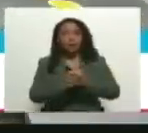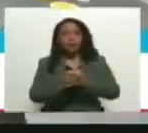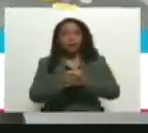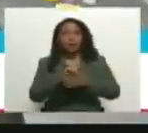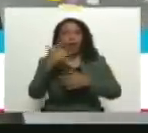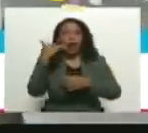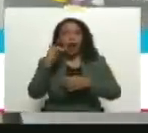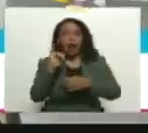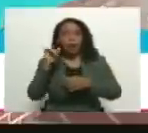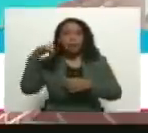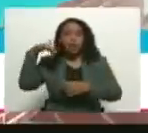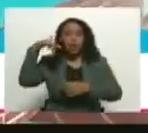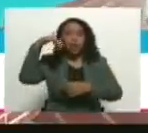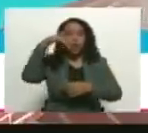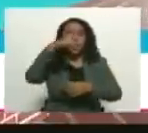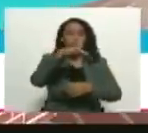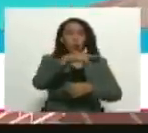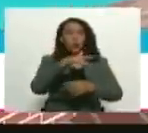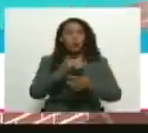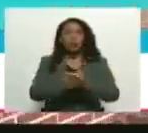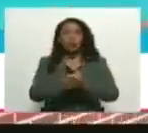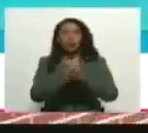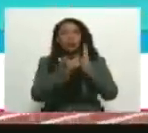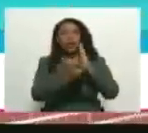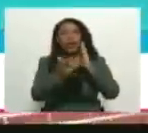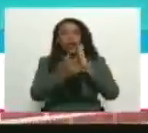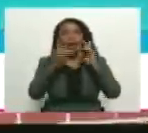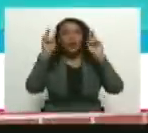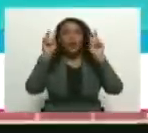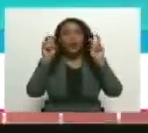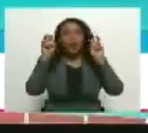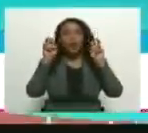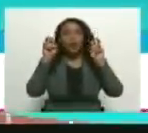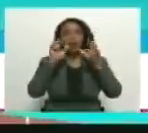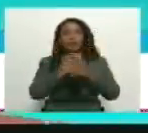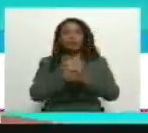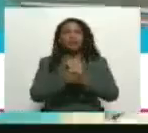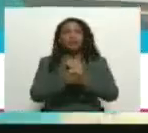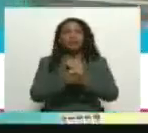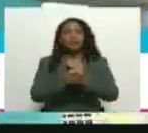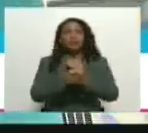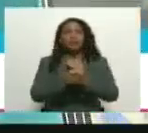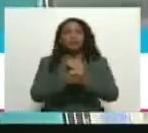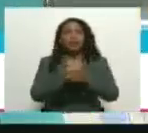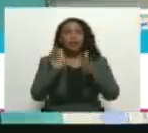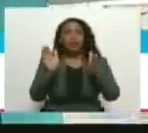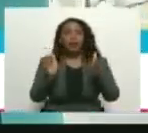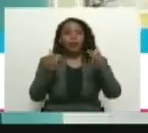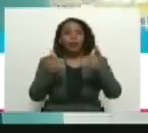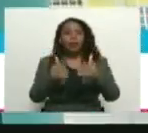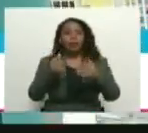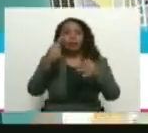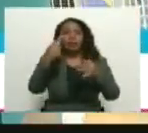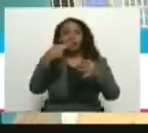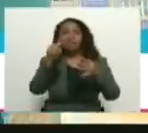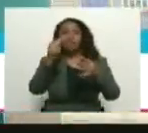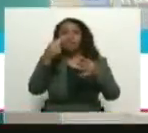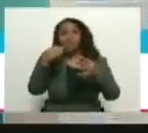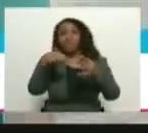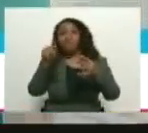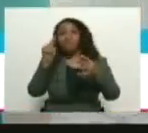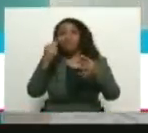paro, caminadoras, digitalizadoras de imágenes para nuestras imágenes, cajas de cirugía menor, tallímetros,